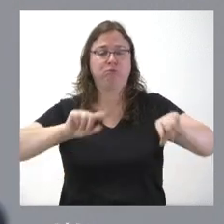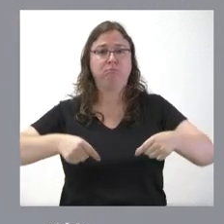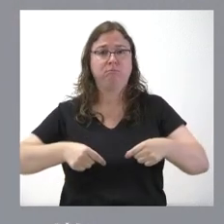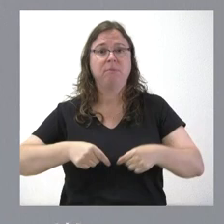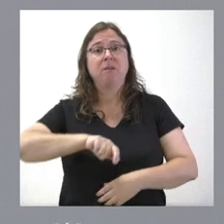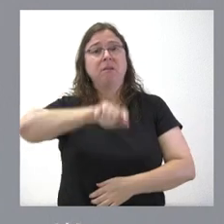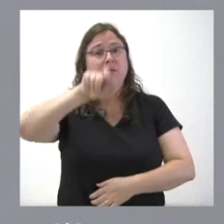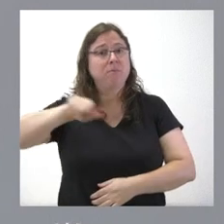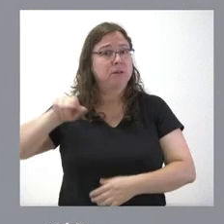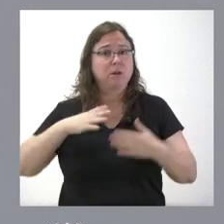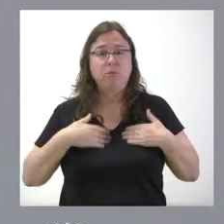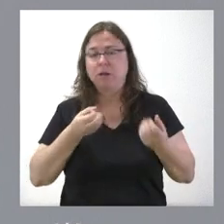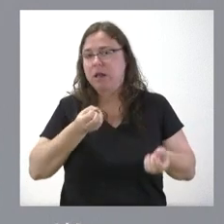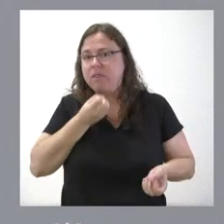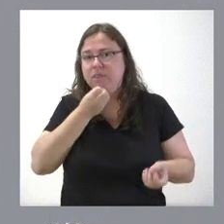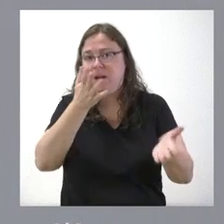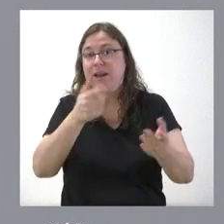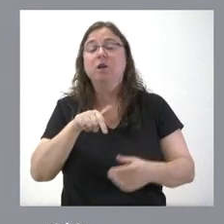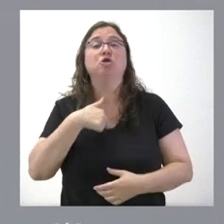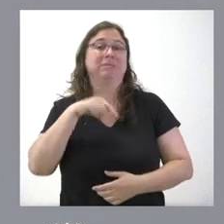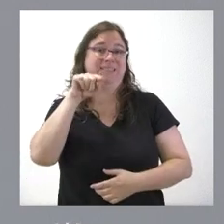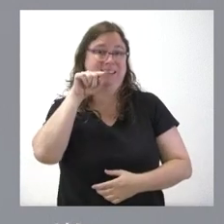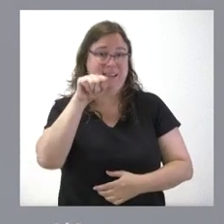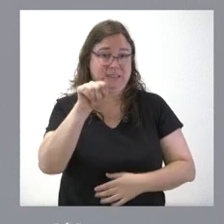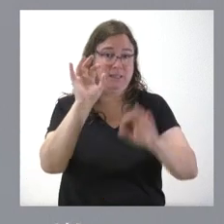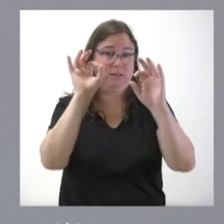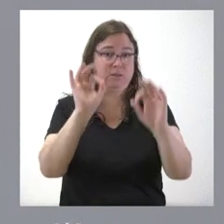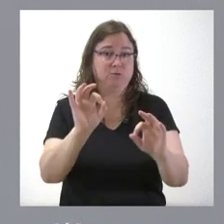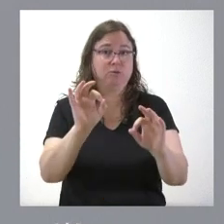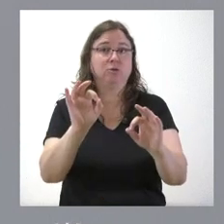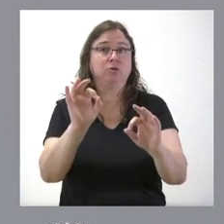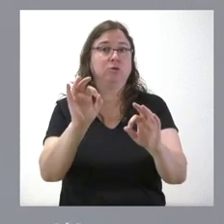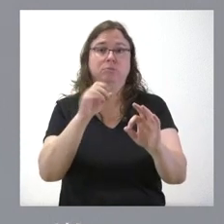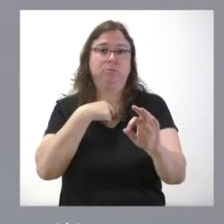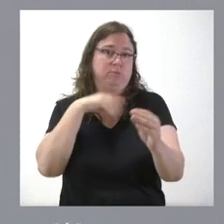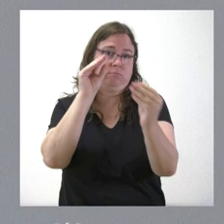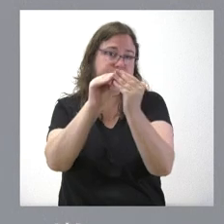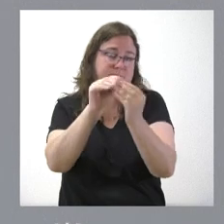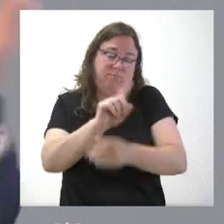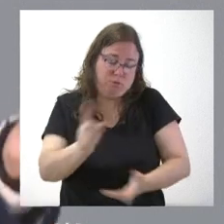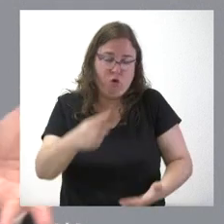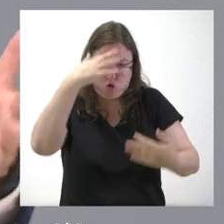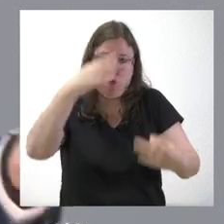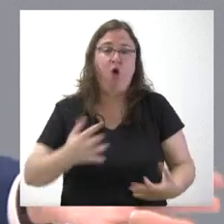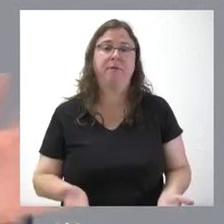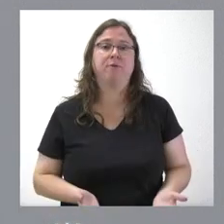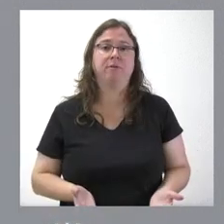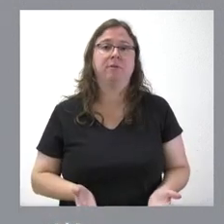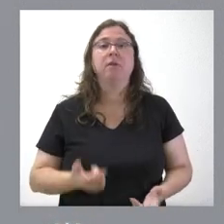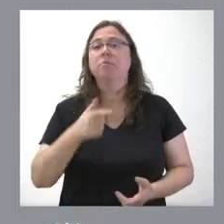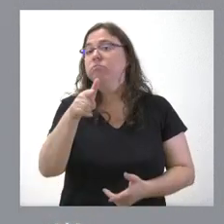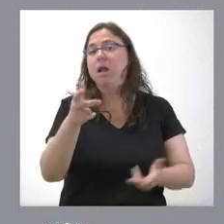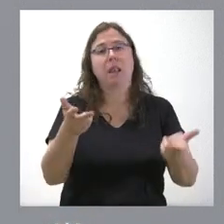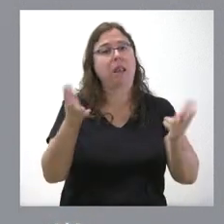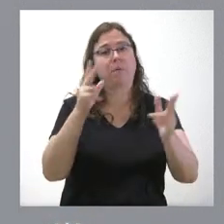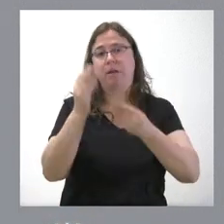ciudadano puede hacer declaraciones yo esas en concreto no las puedo compartir pero está en la libertad de